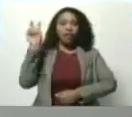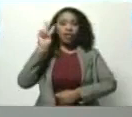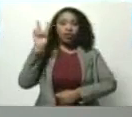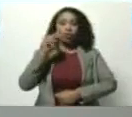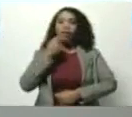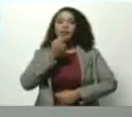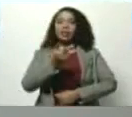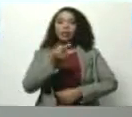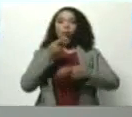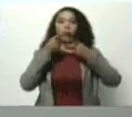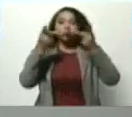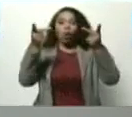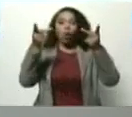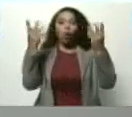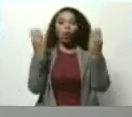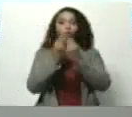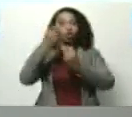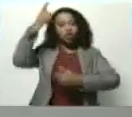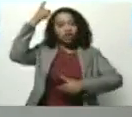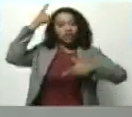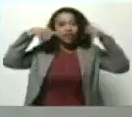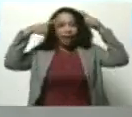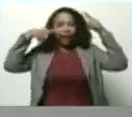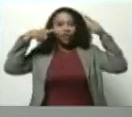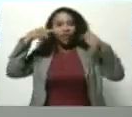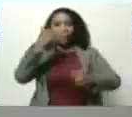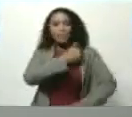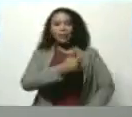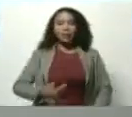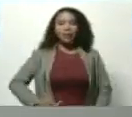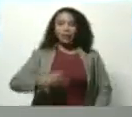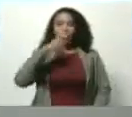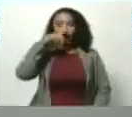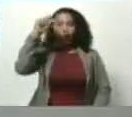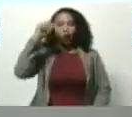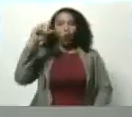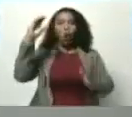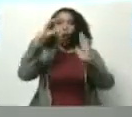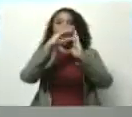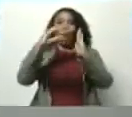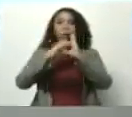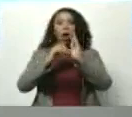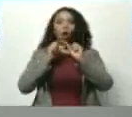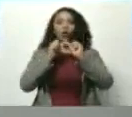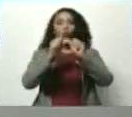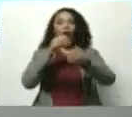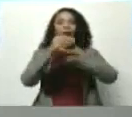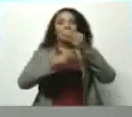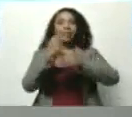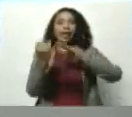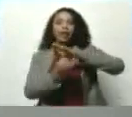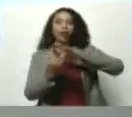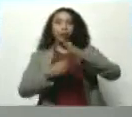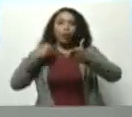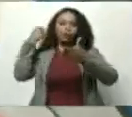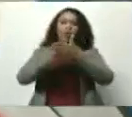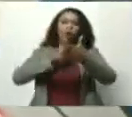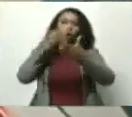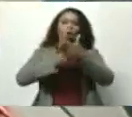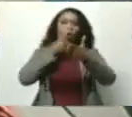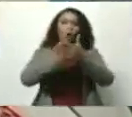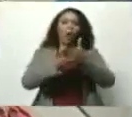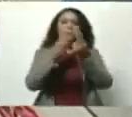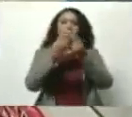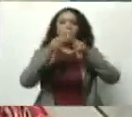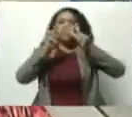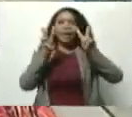junto a chávez junto a nuestro presidente mauro la opep sigue siendo un instrumento de lucha y de